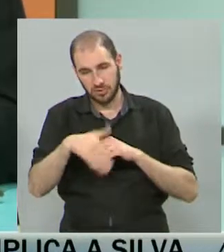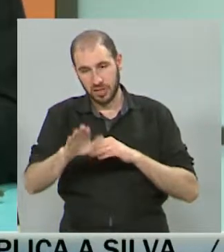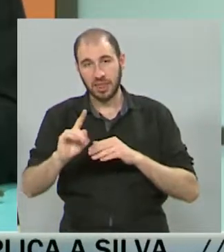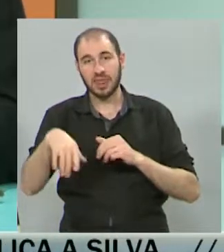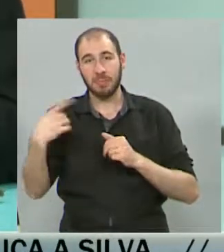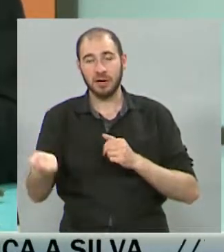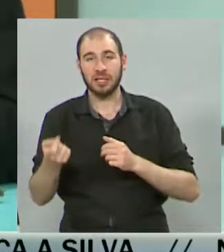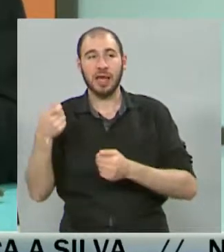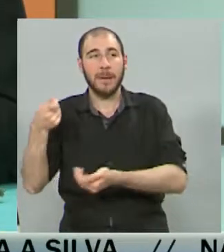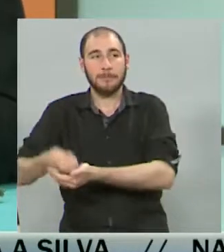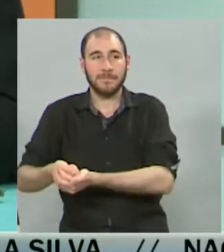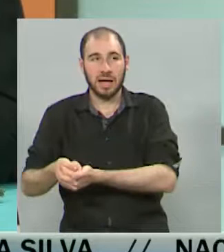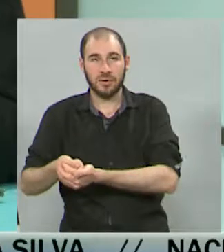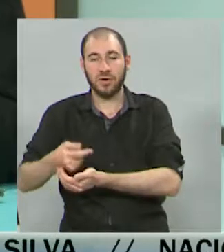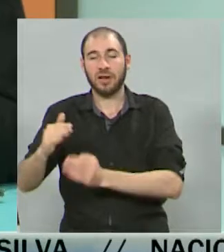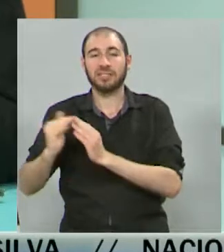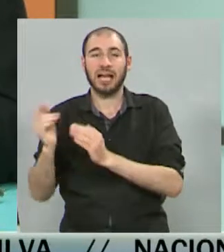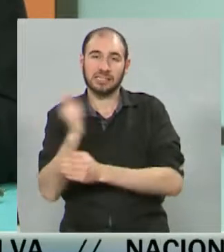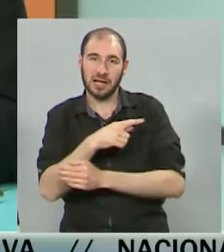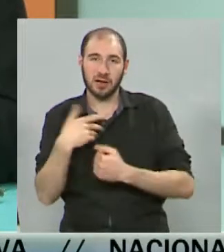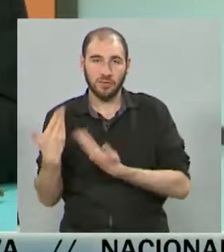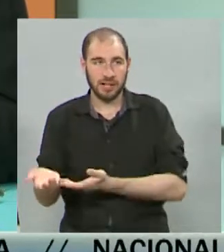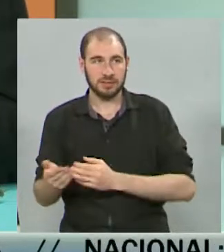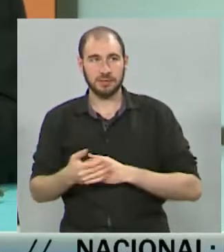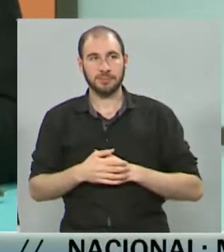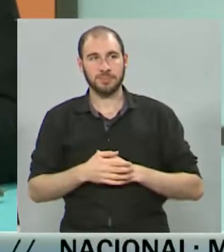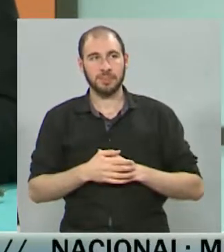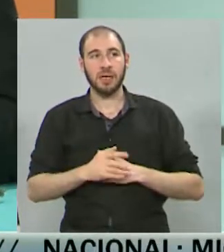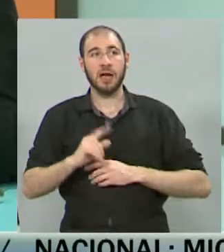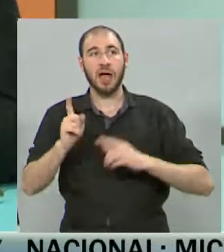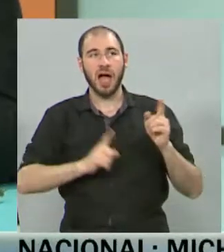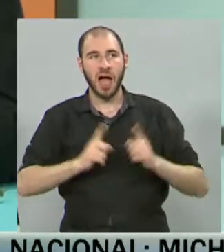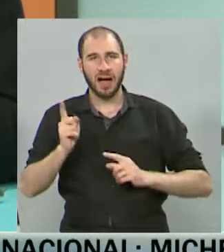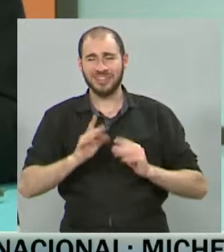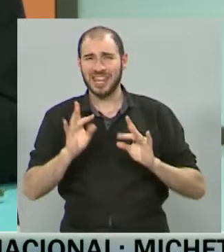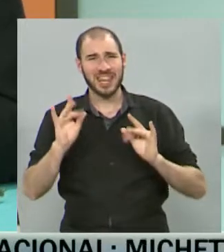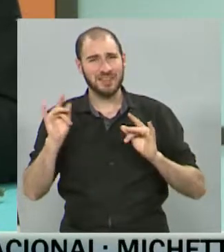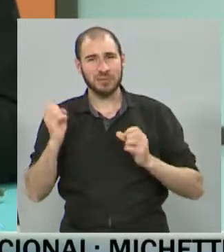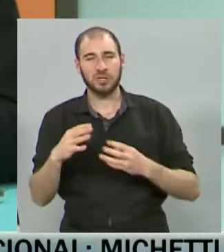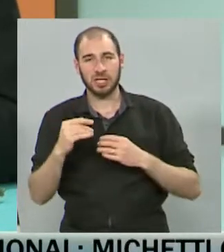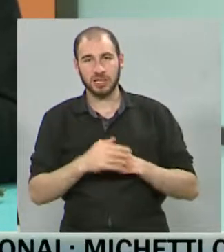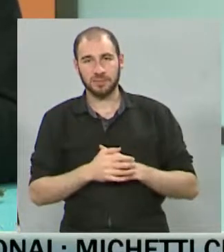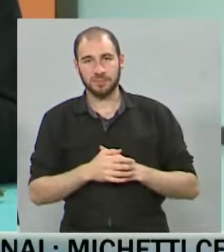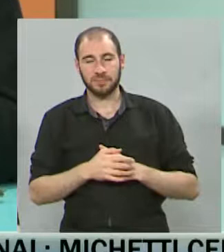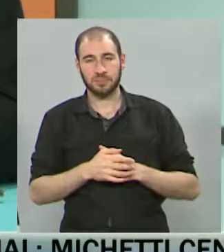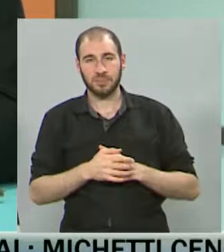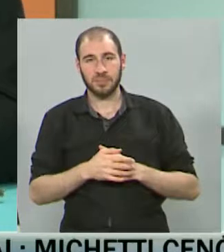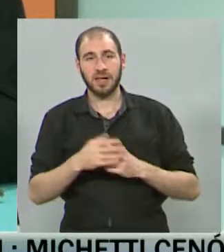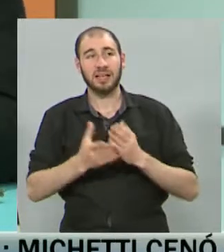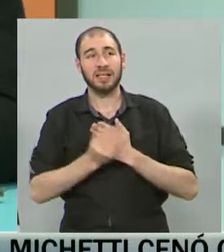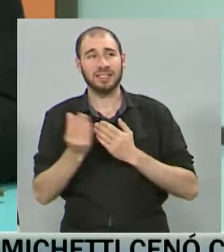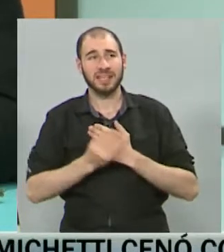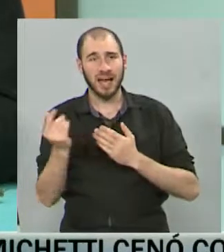y después los honorarios de la inmobiliaria, con lo cual a veces se hace sumamente difícil porque hay que contar con esos